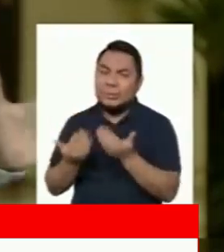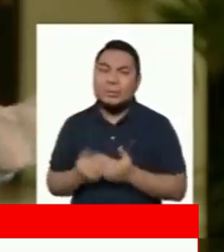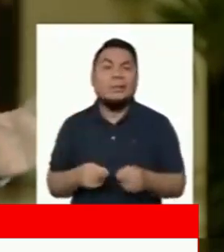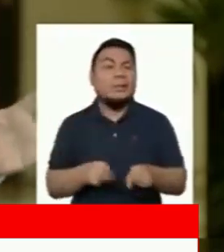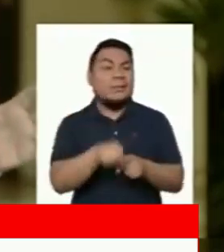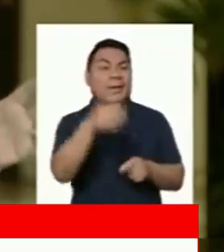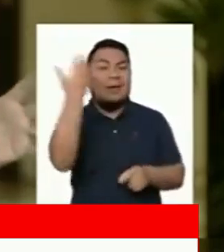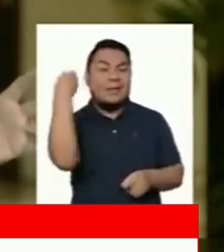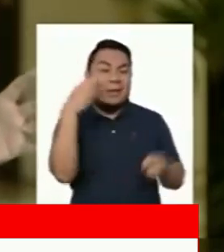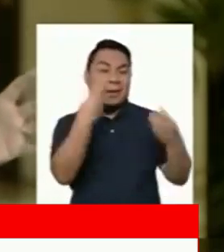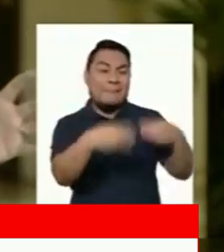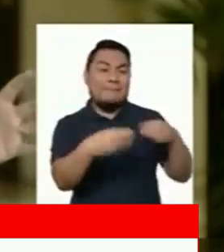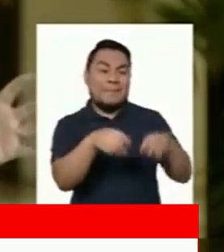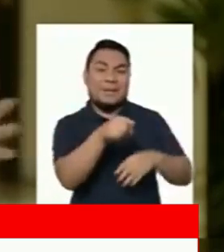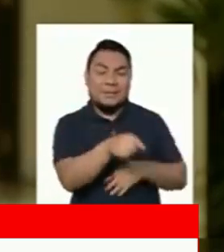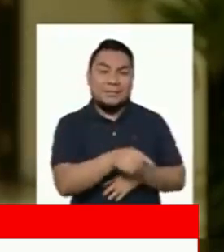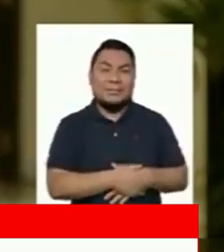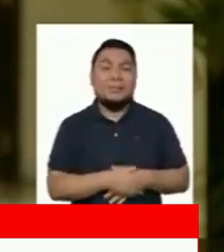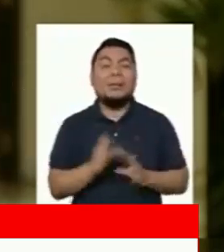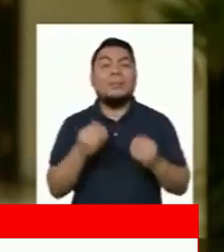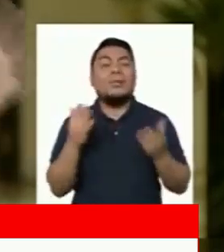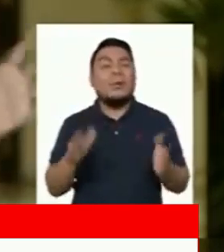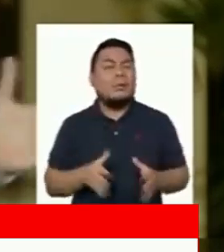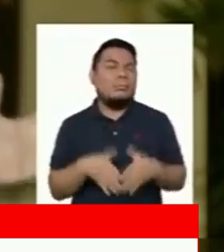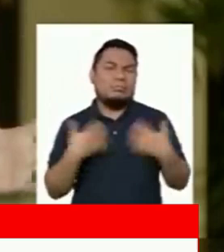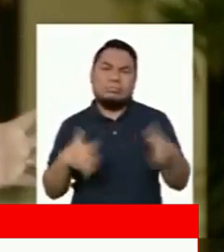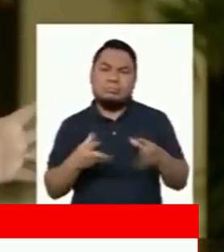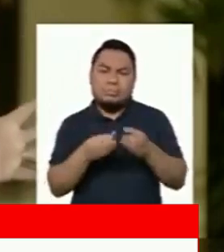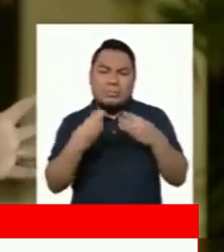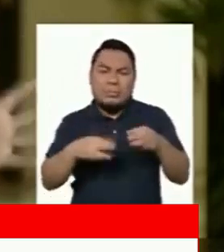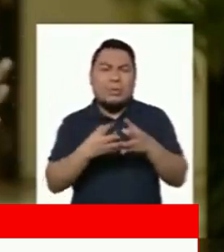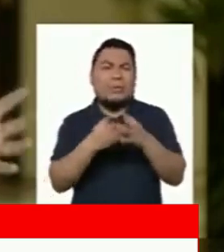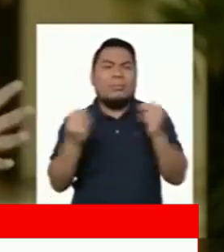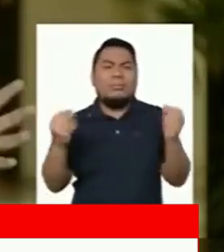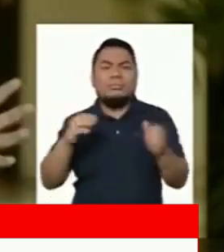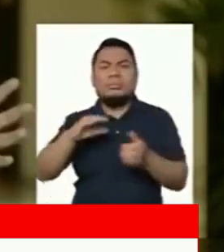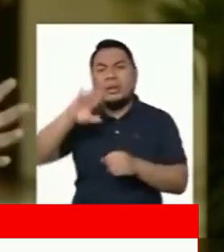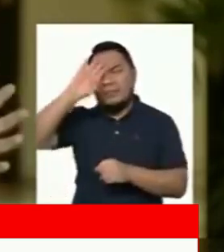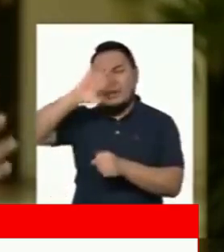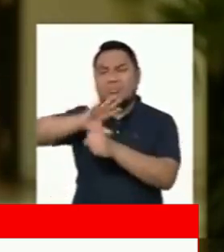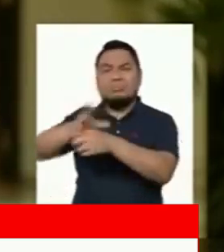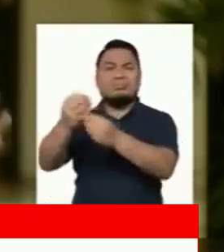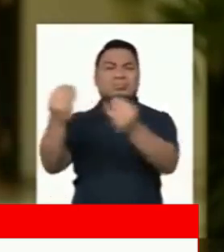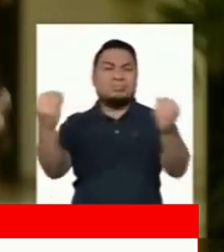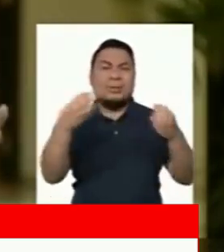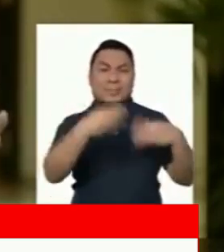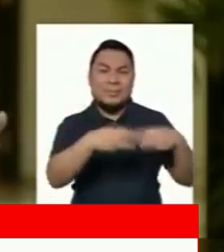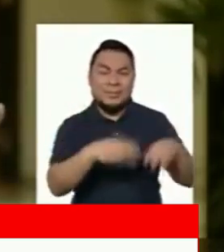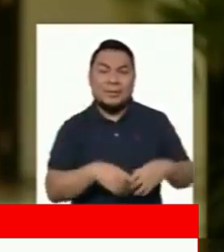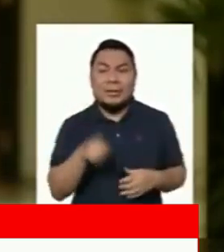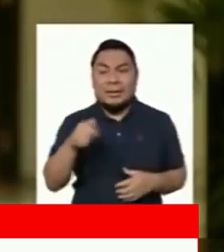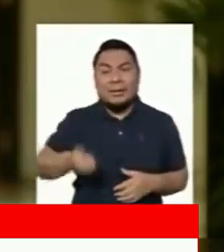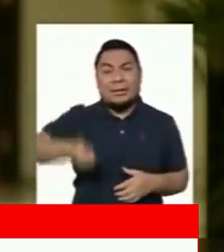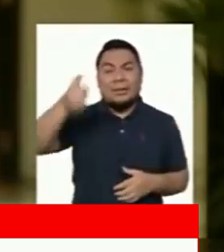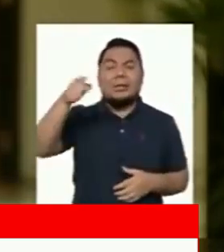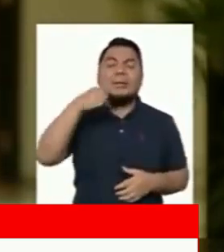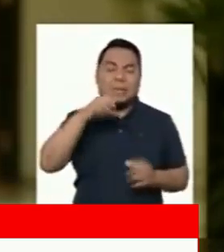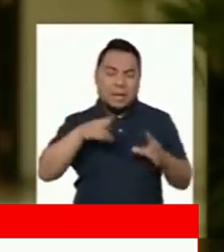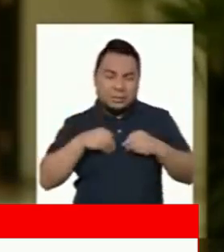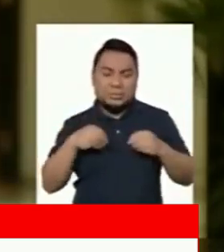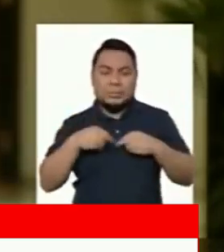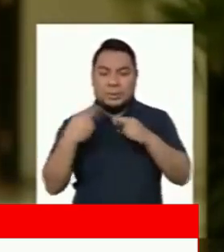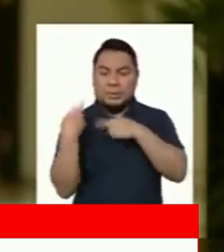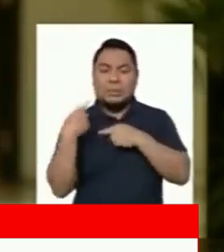los mercados, porque había un alto nivel de contagio en los mercados, y los propios dirigentes fueron los que asumieron